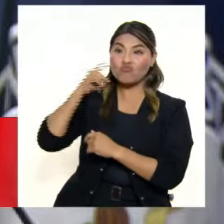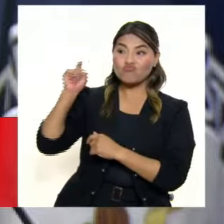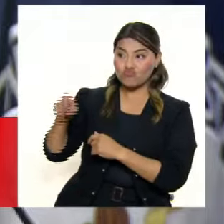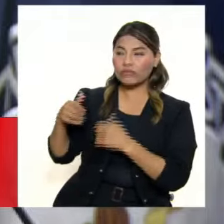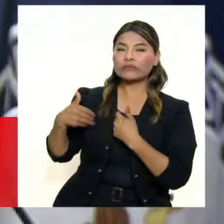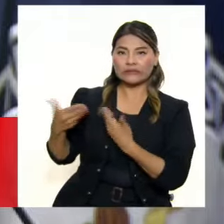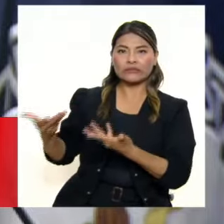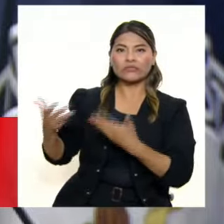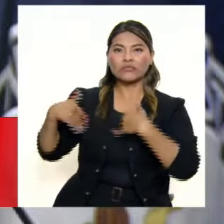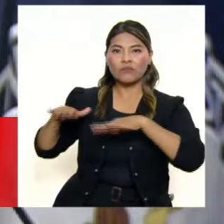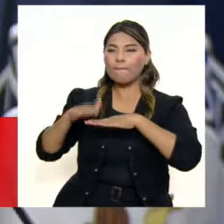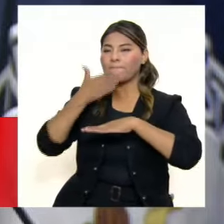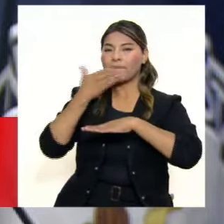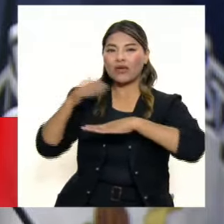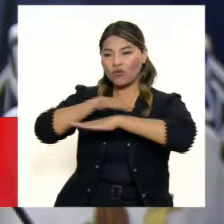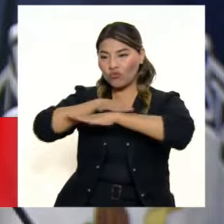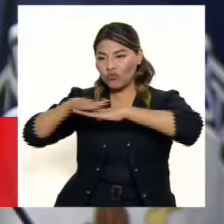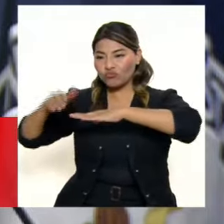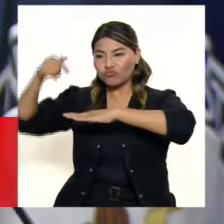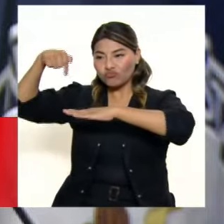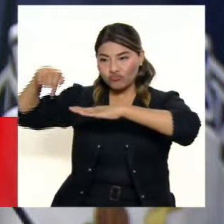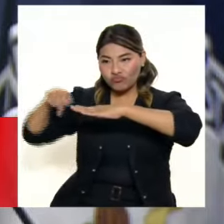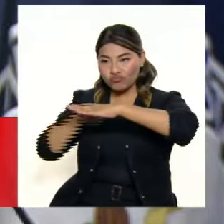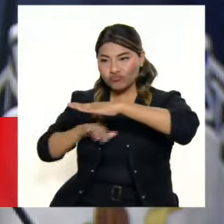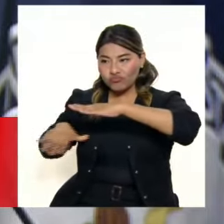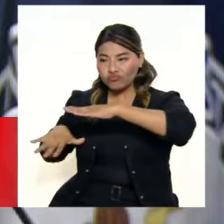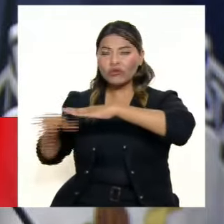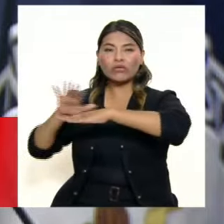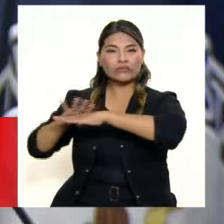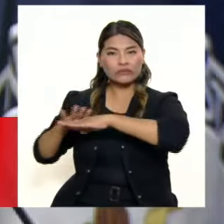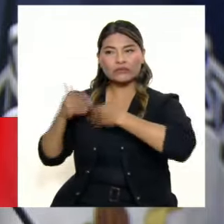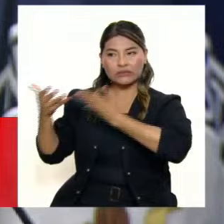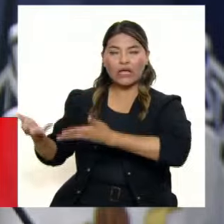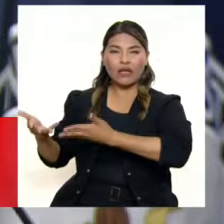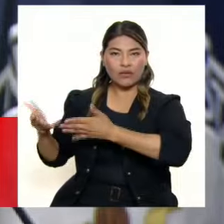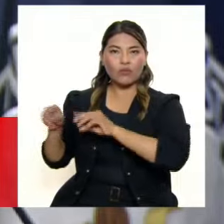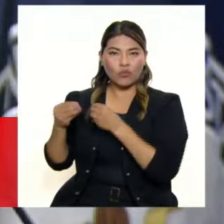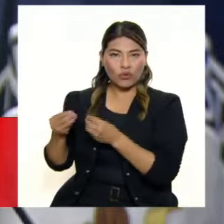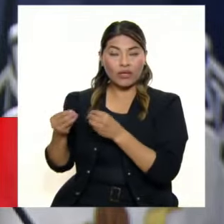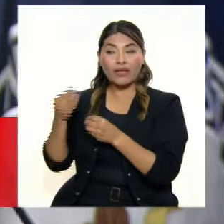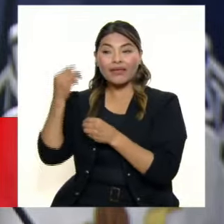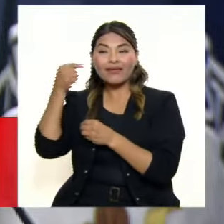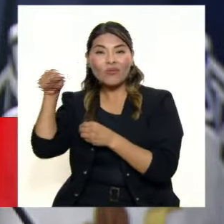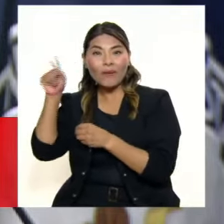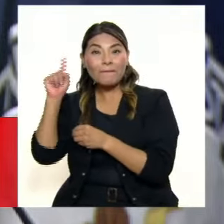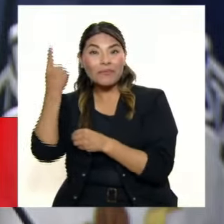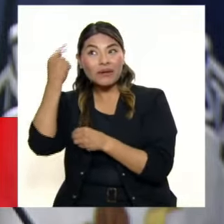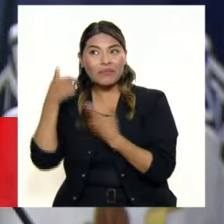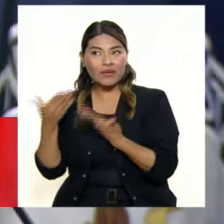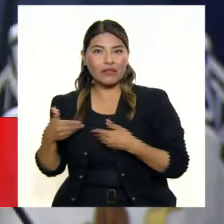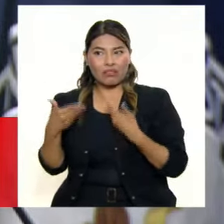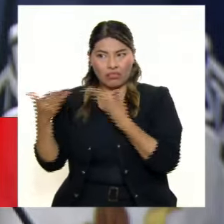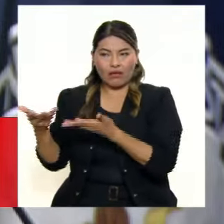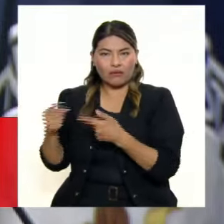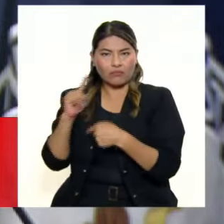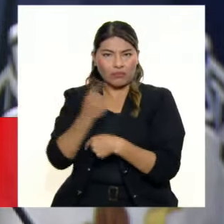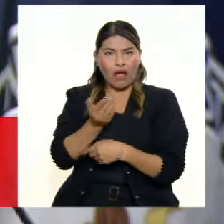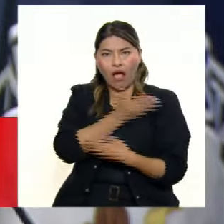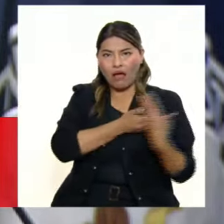minas terrestres antipersonal, no persistentes. Esta es la primera vez que les